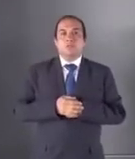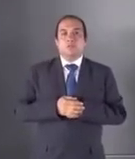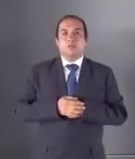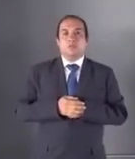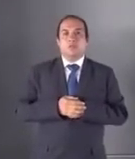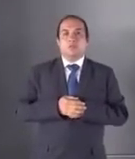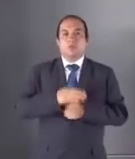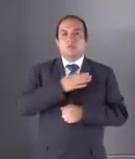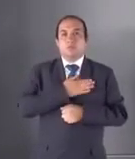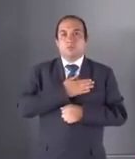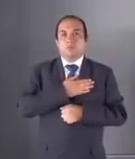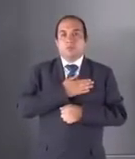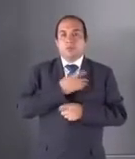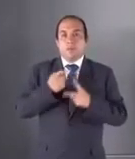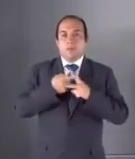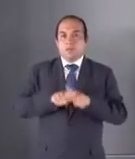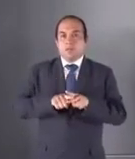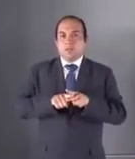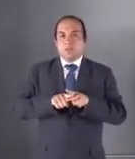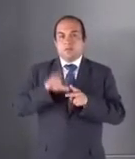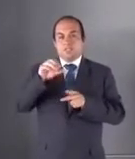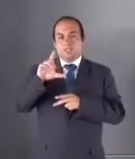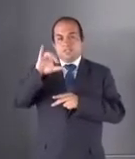Comenzamos con Cecilia Nava del Sol de México.